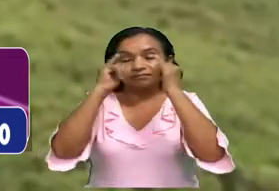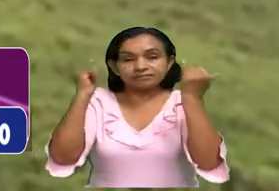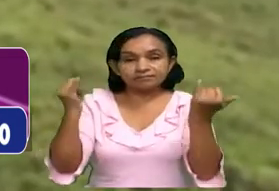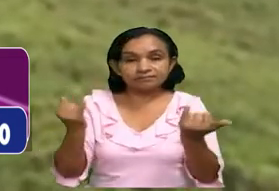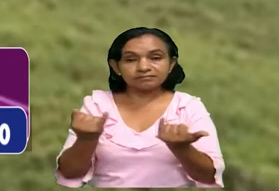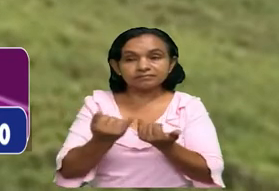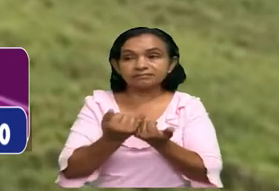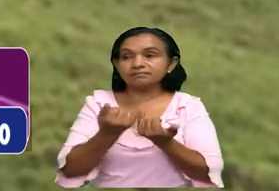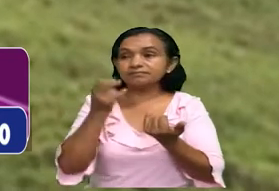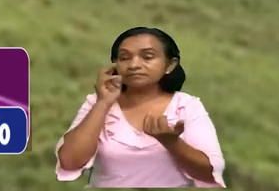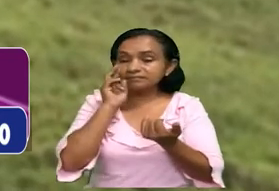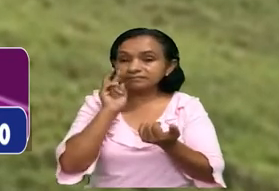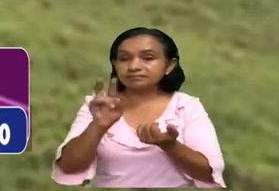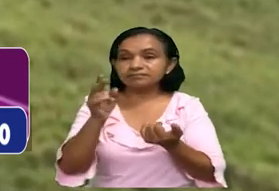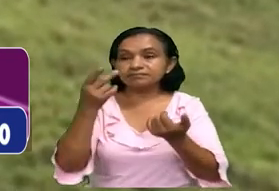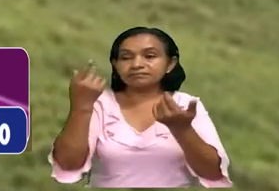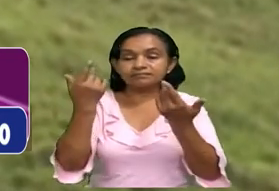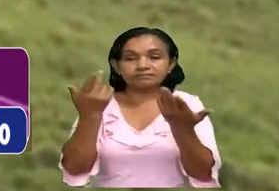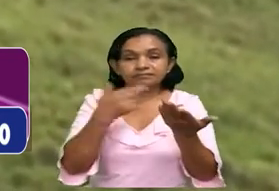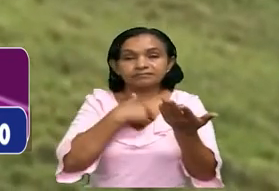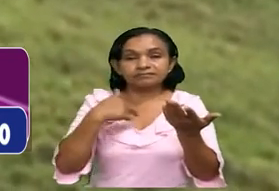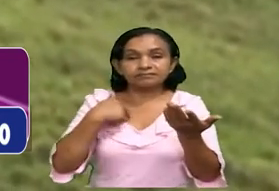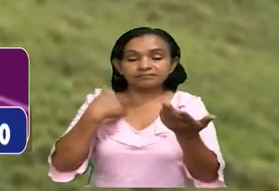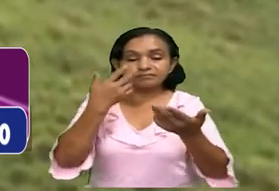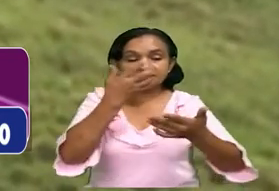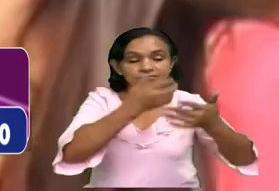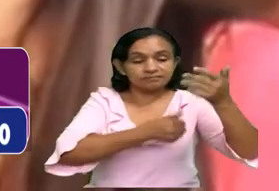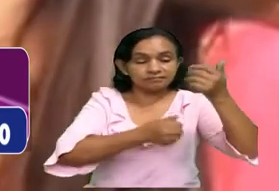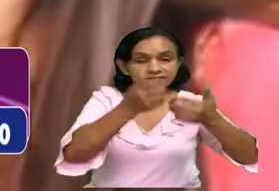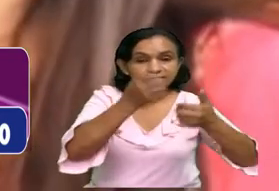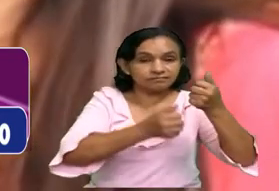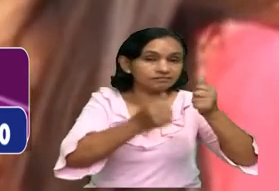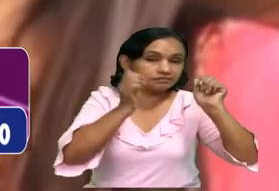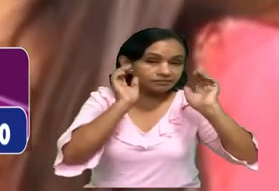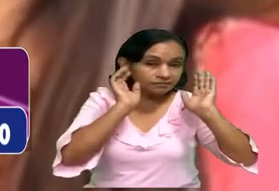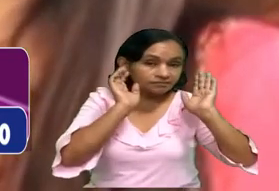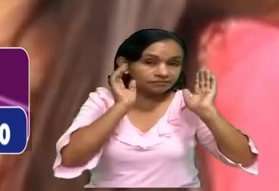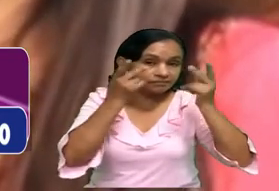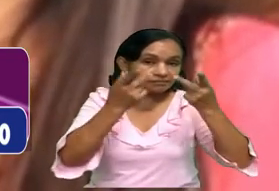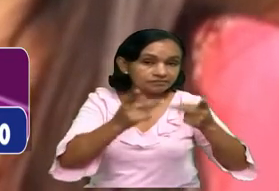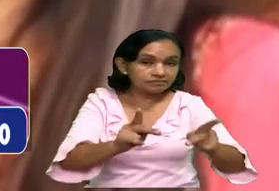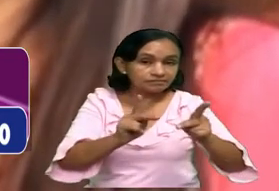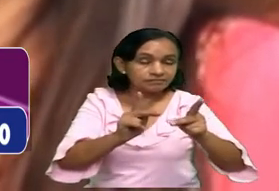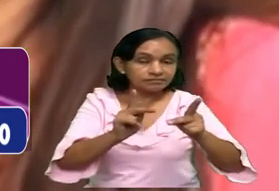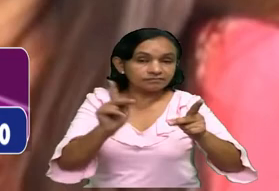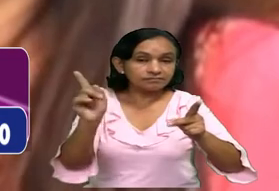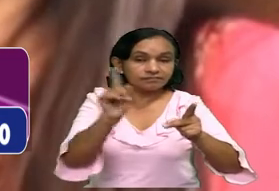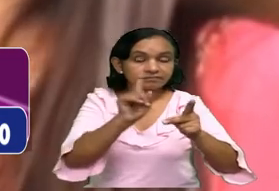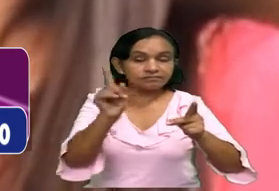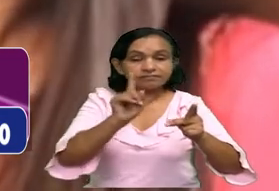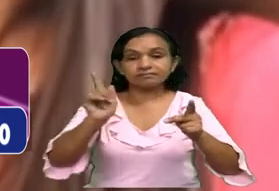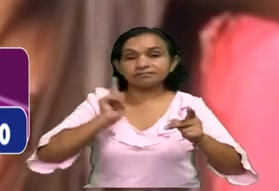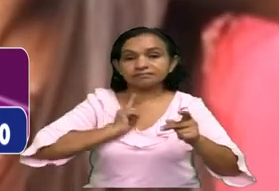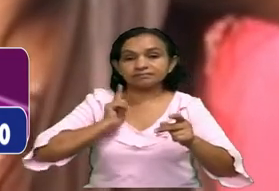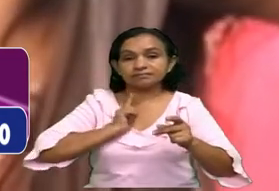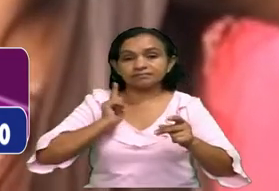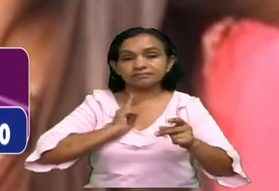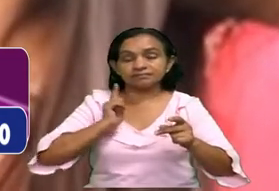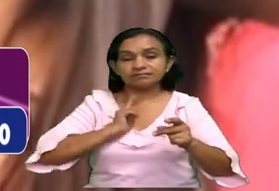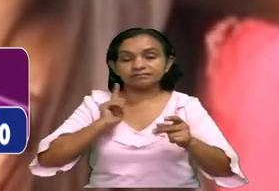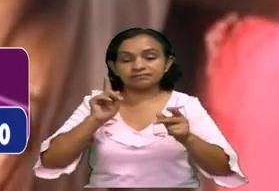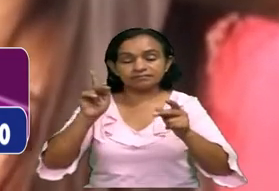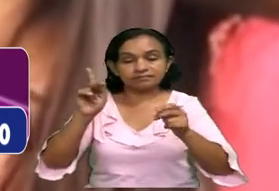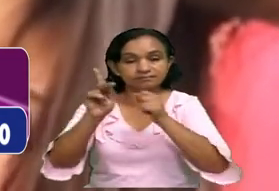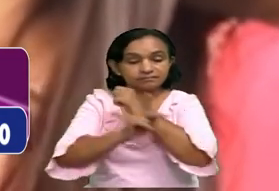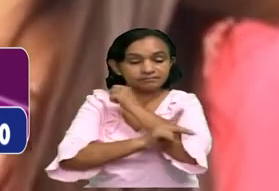fijan los precios, igual nos sucede en la leche. Pero sin duda nosotros, aunque no somos una potencia